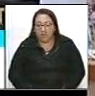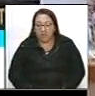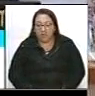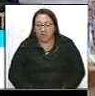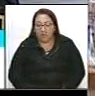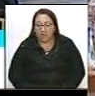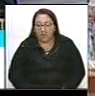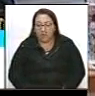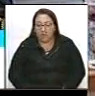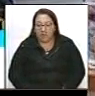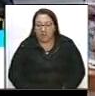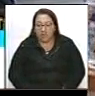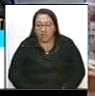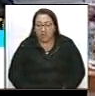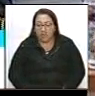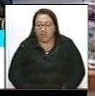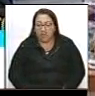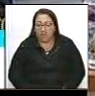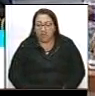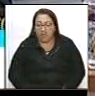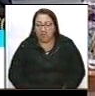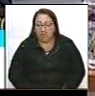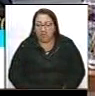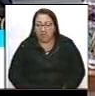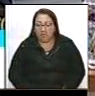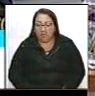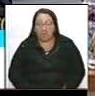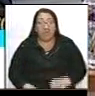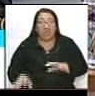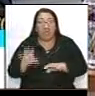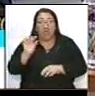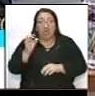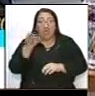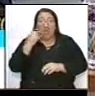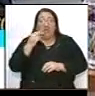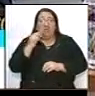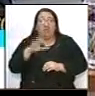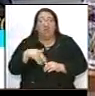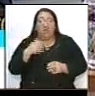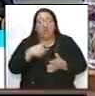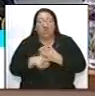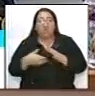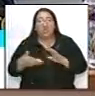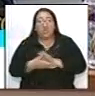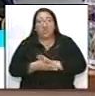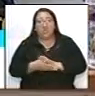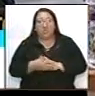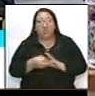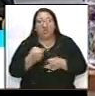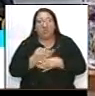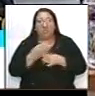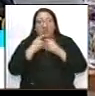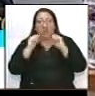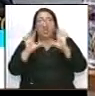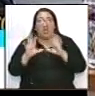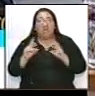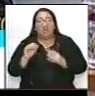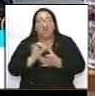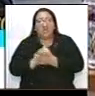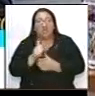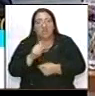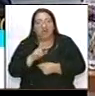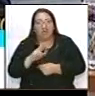erradas. Hace poco hemos sido cuestionados totalmente porque se archivó y en una forma increíble el caso del señor